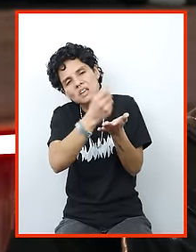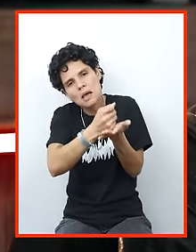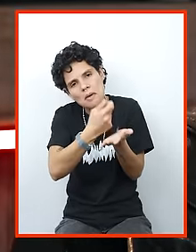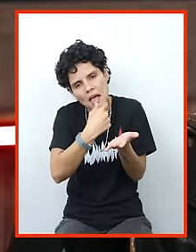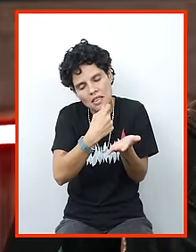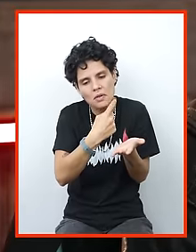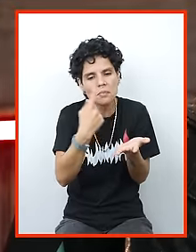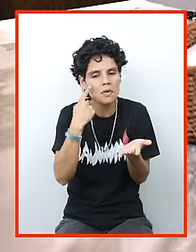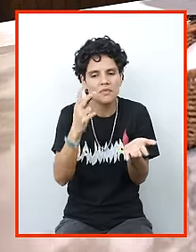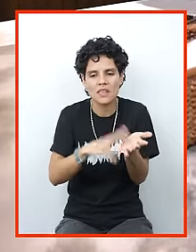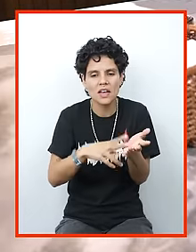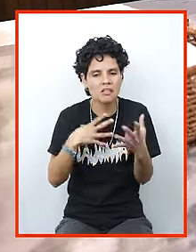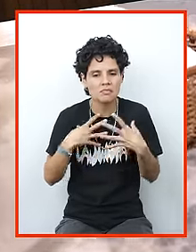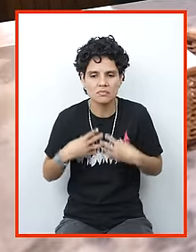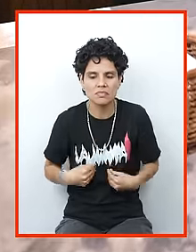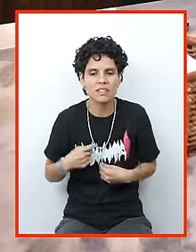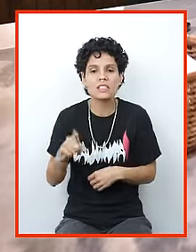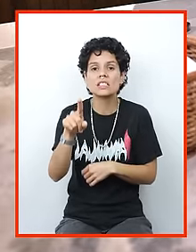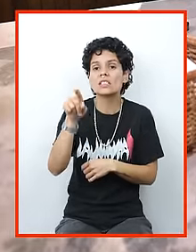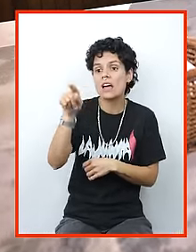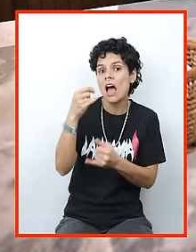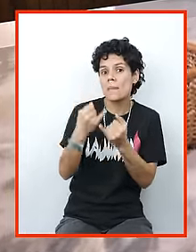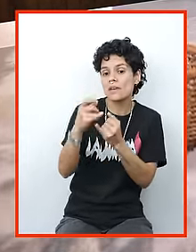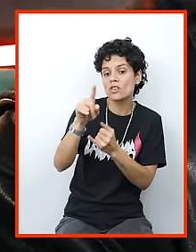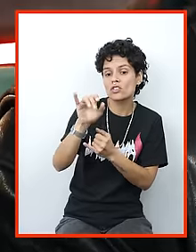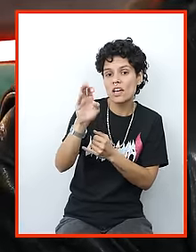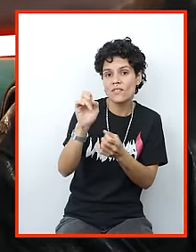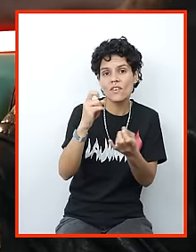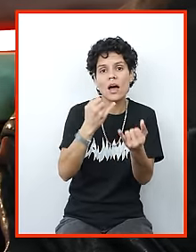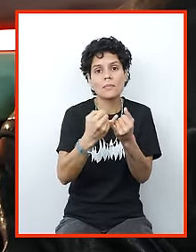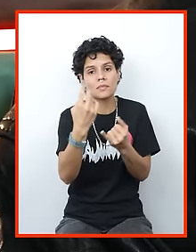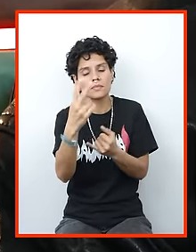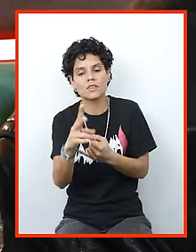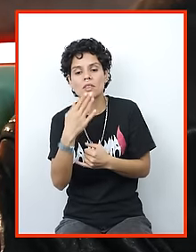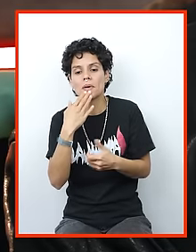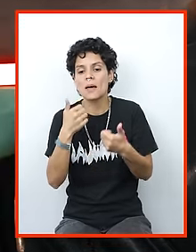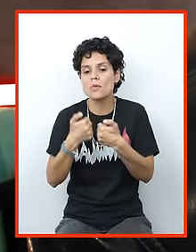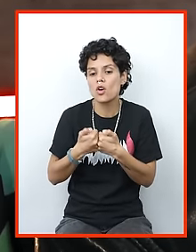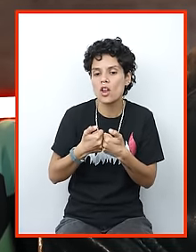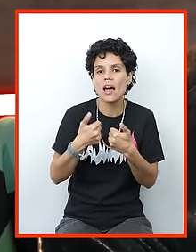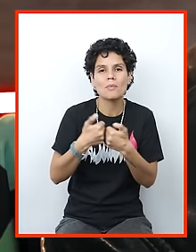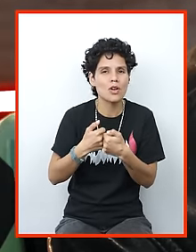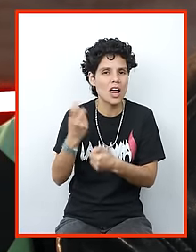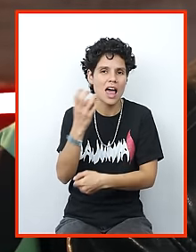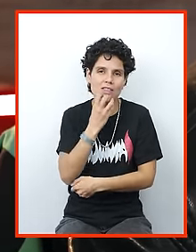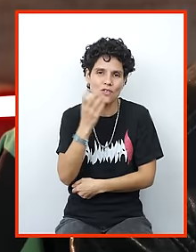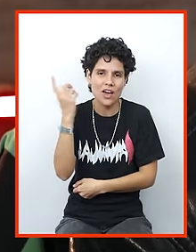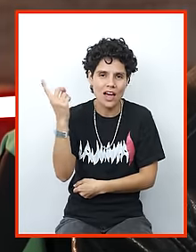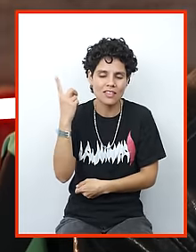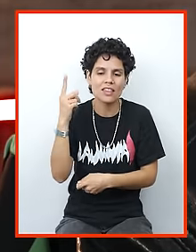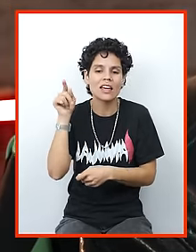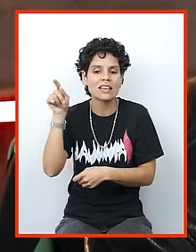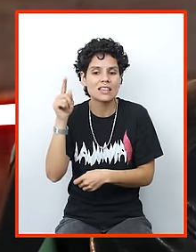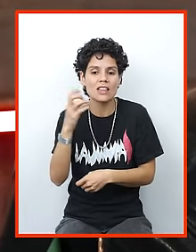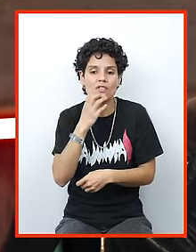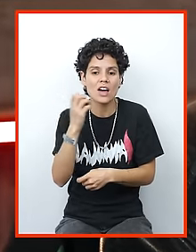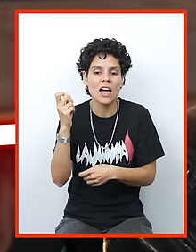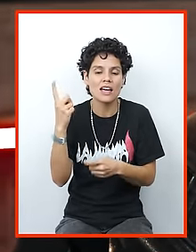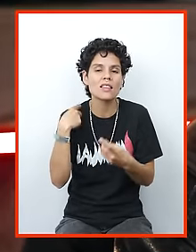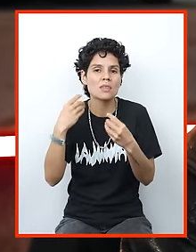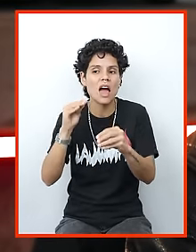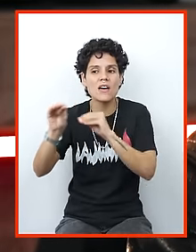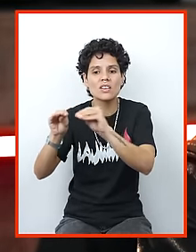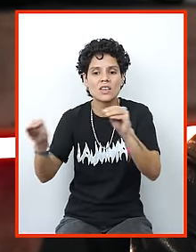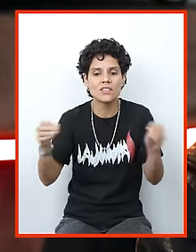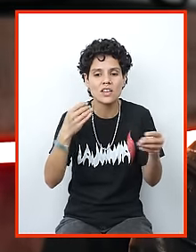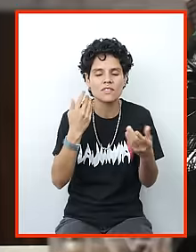tomaba remedio, pero no sé, fue acuático. El Seba me llevaba cosas, bueno, el Seba y la Cami. Yo hablaba con mi polola, que ella estaba en Antofa, y ella desde allá así